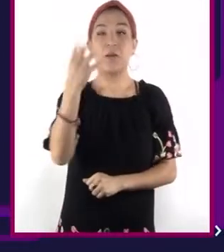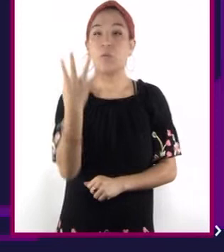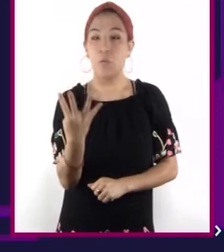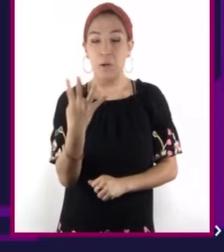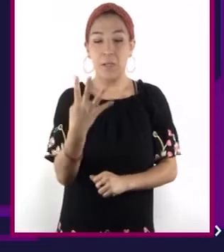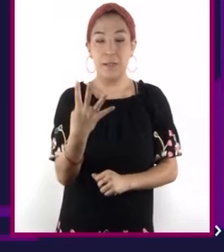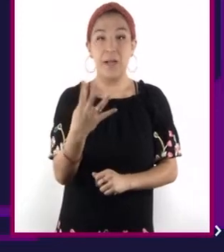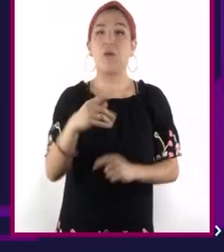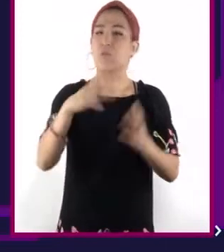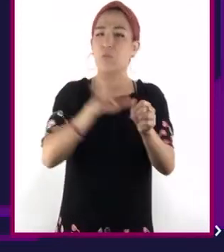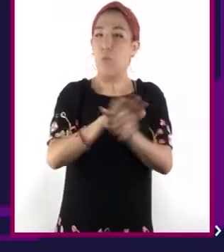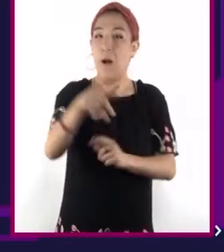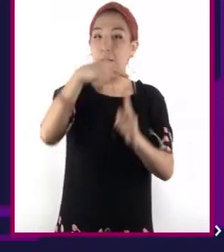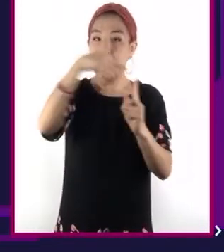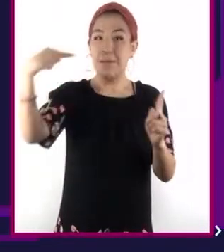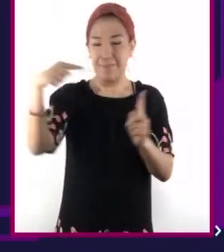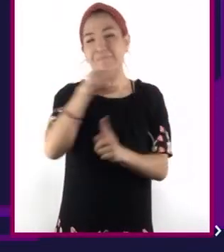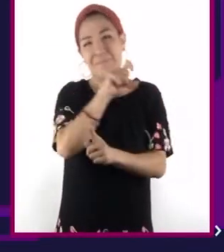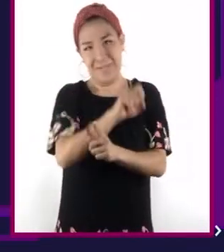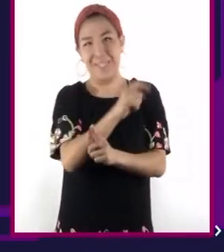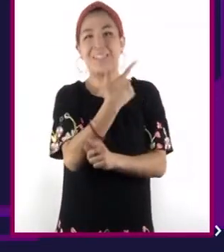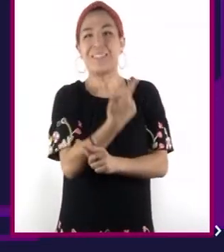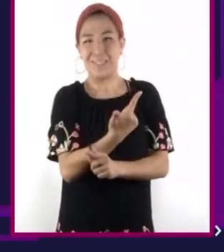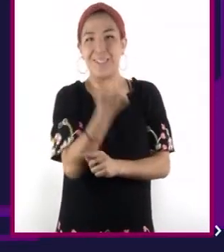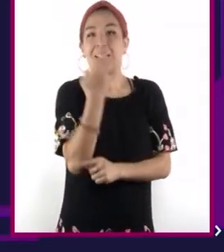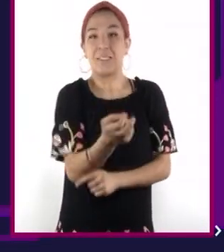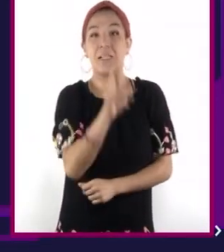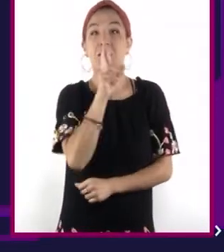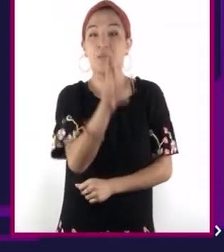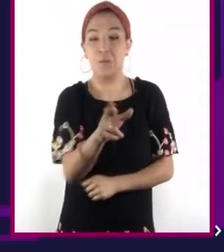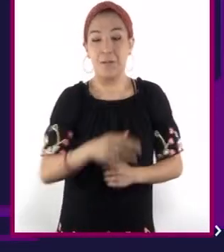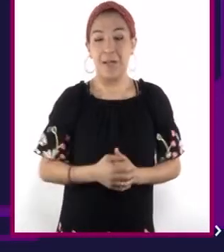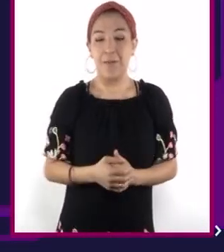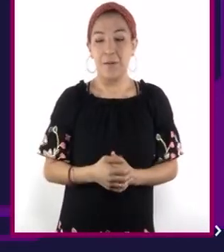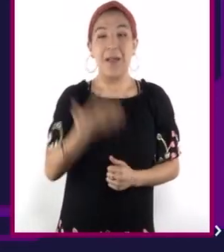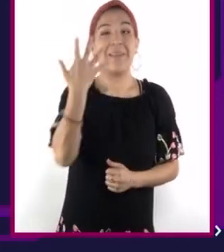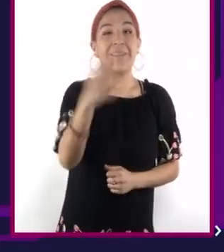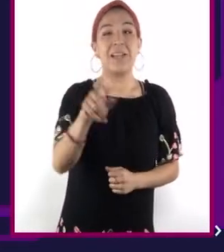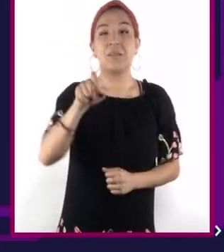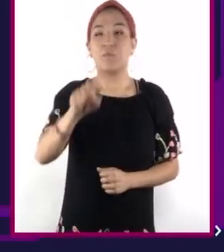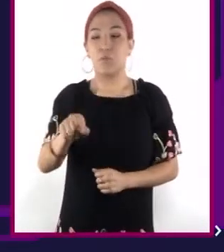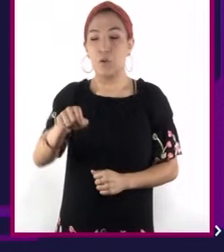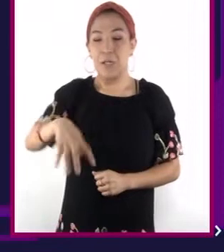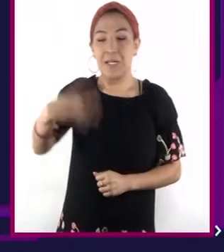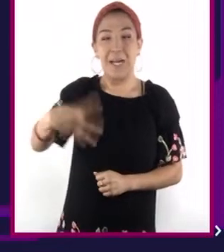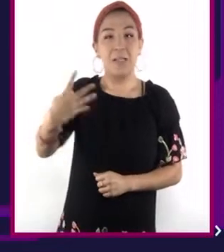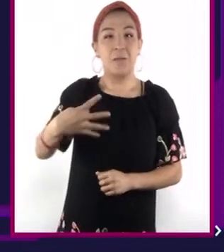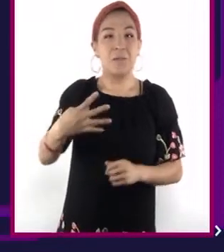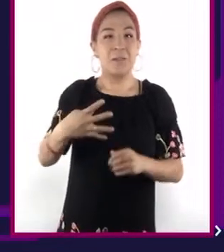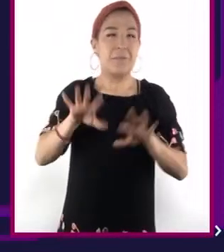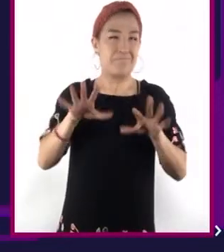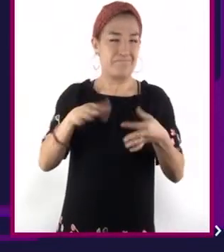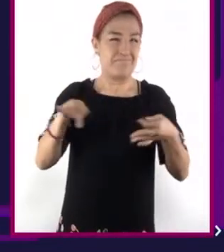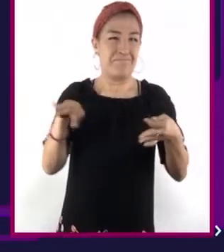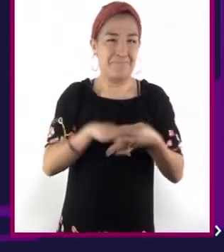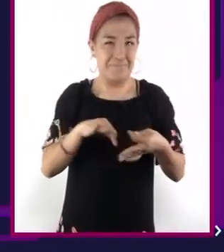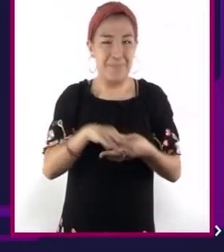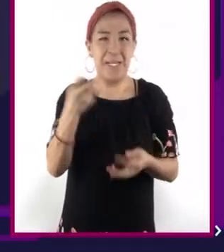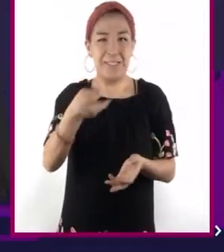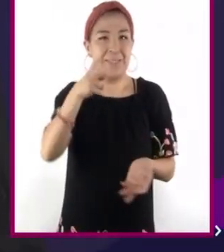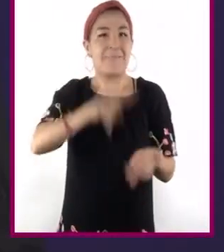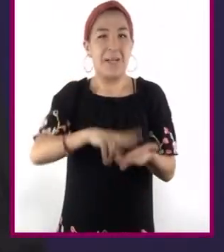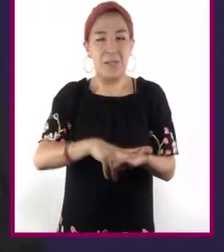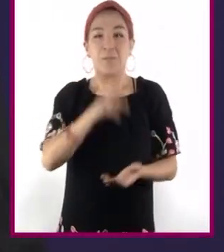274 y al dividirla entre 27 se obtiene 10.14 aproximadamente.